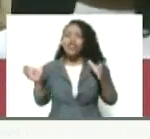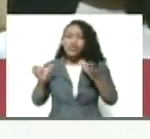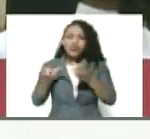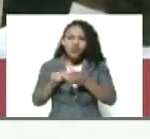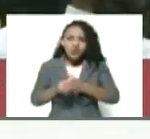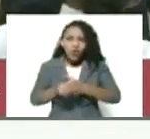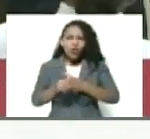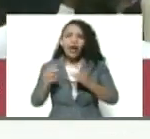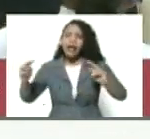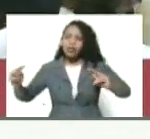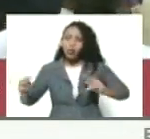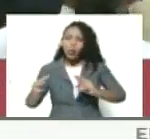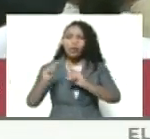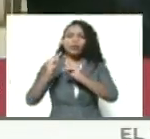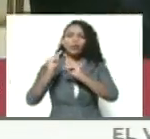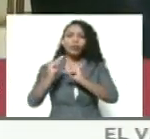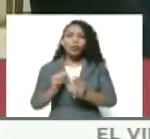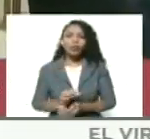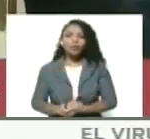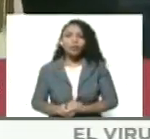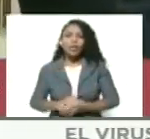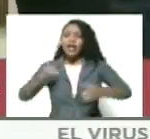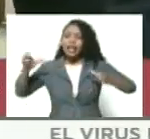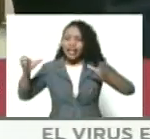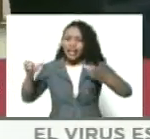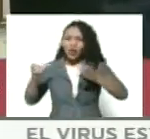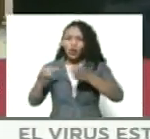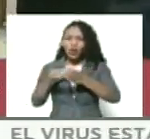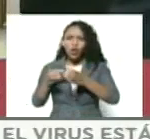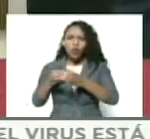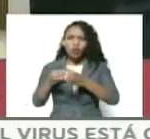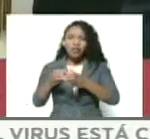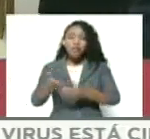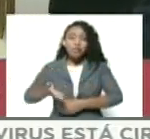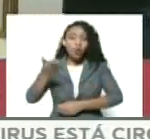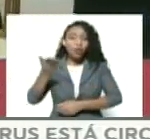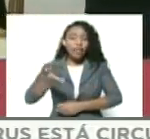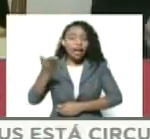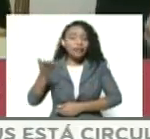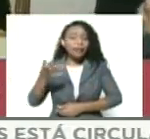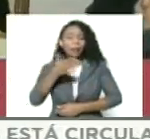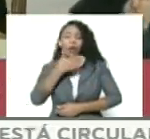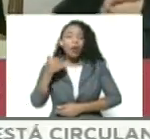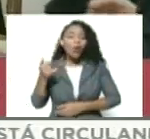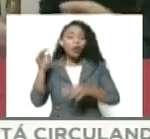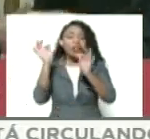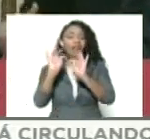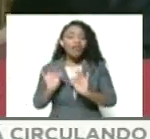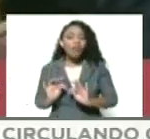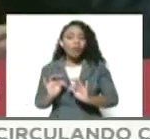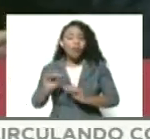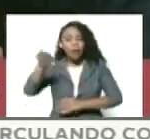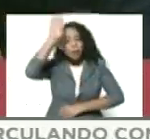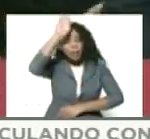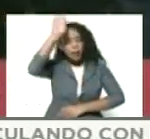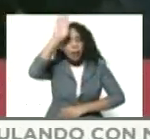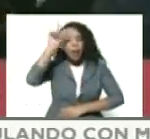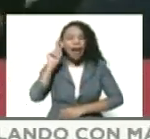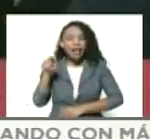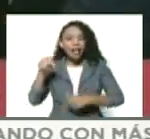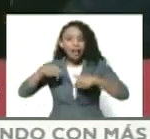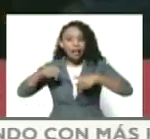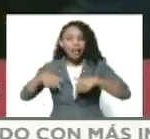de reencuentro, es una reunión franciscana en el mejor sentido del Papa Francisco. Eso ha sido esta